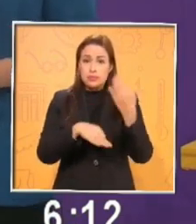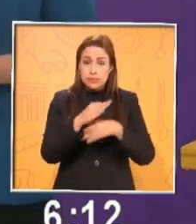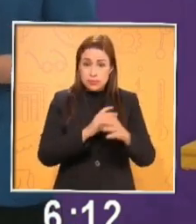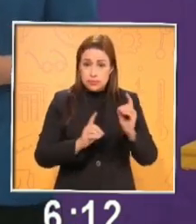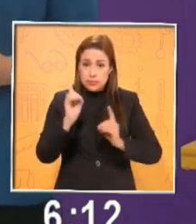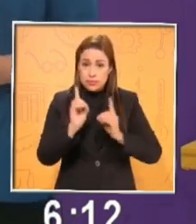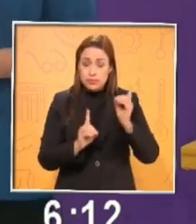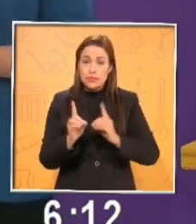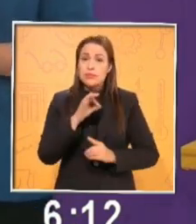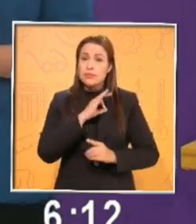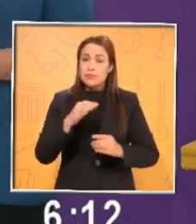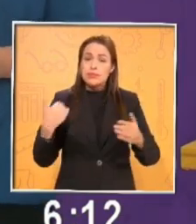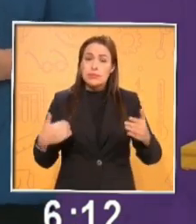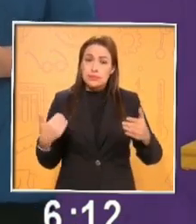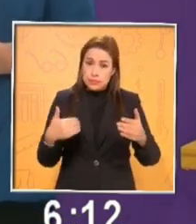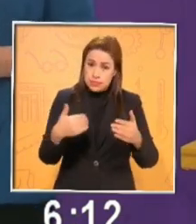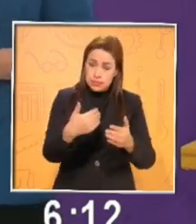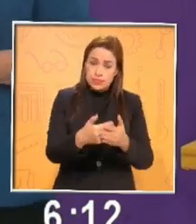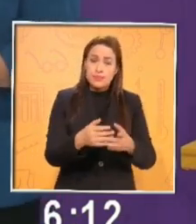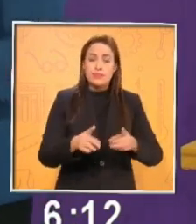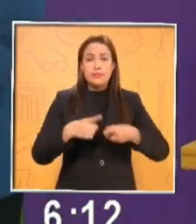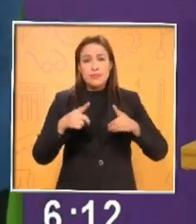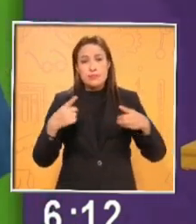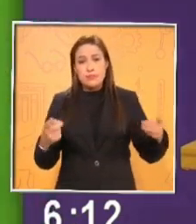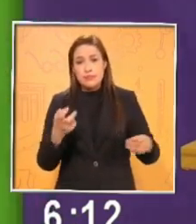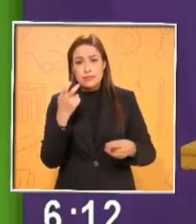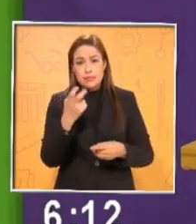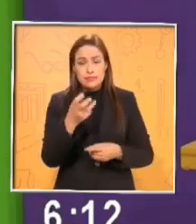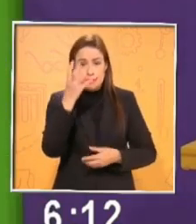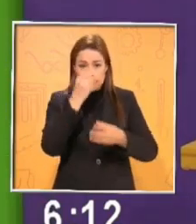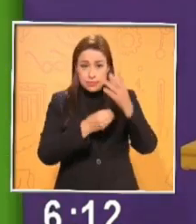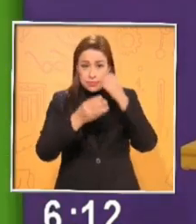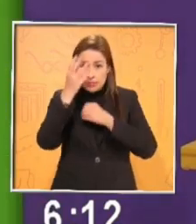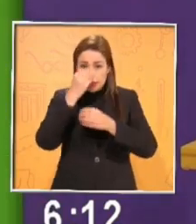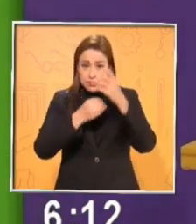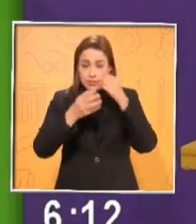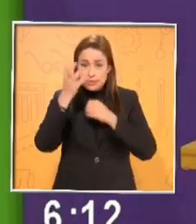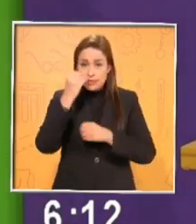ir avanzando en el desarrollo de estos aprendizajes.